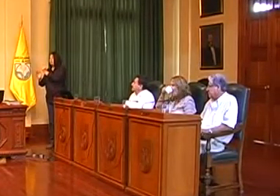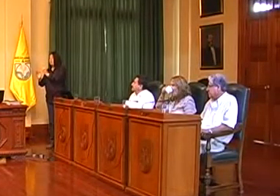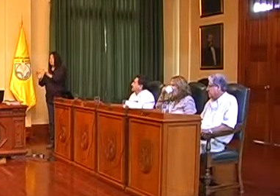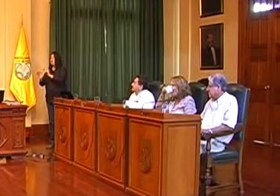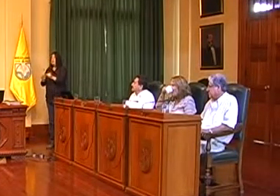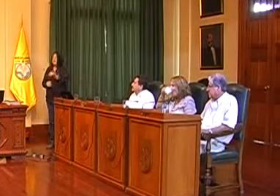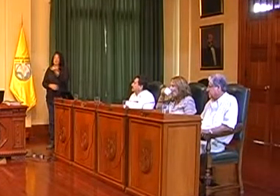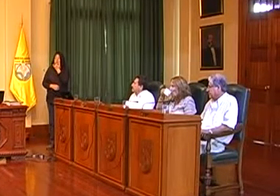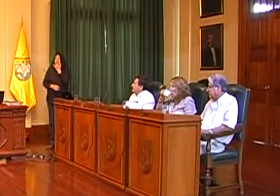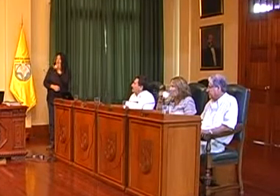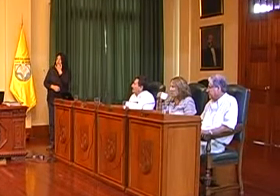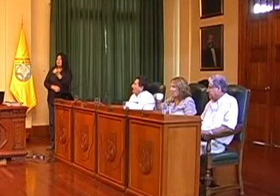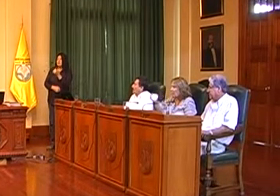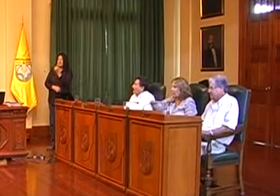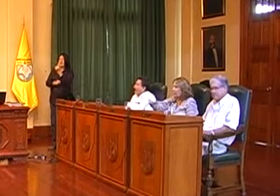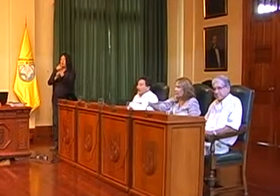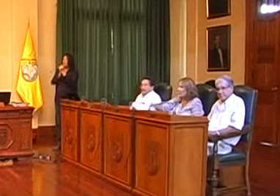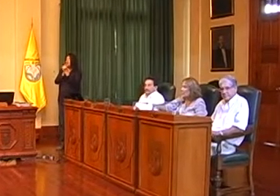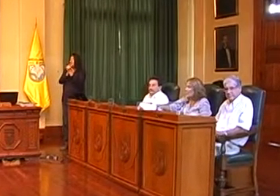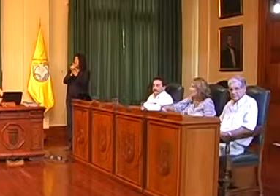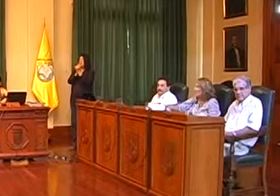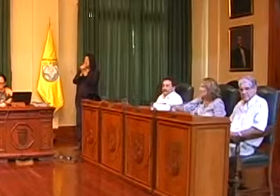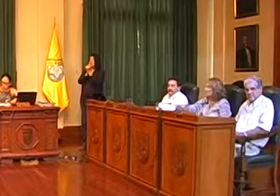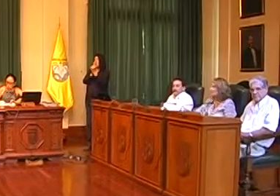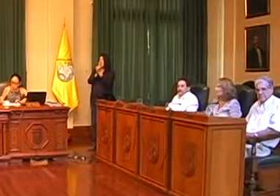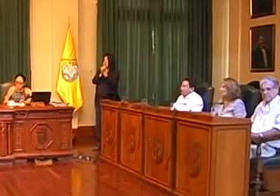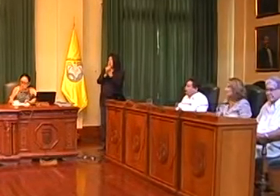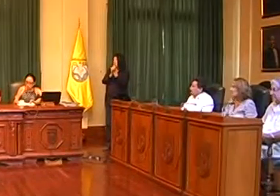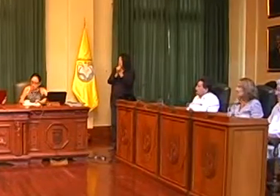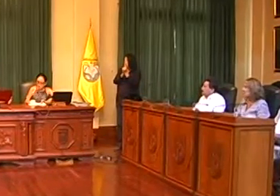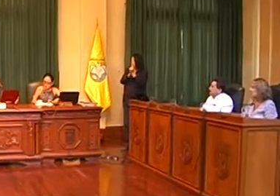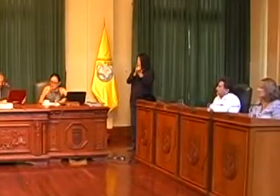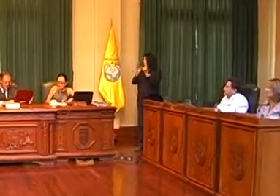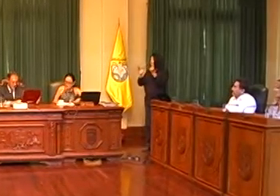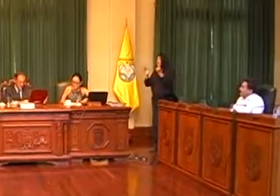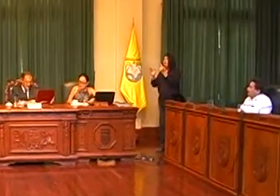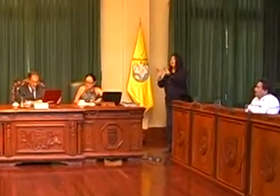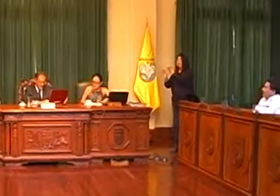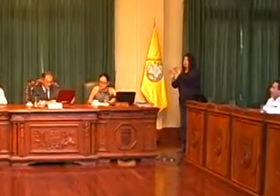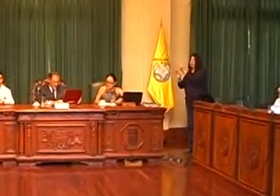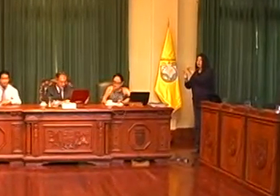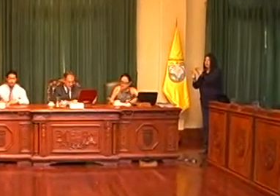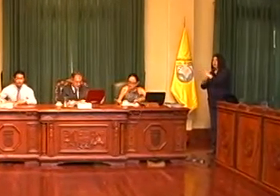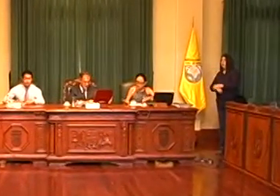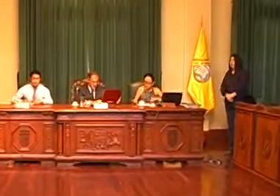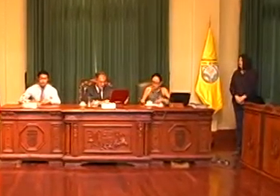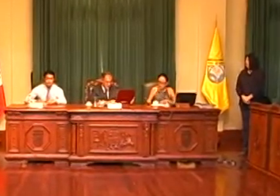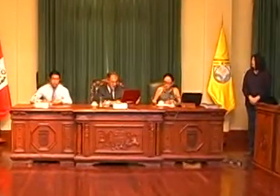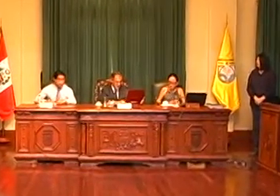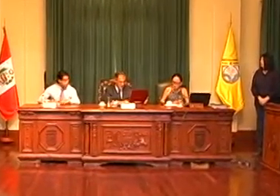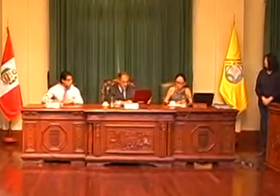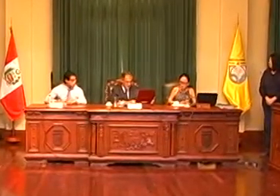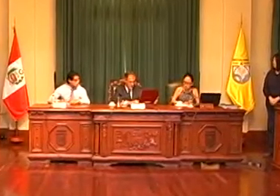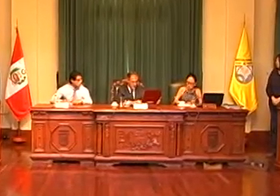Hay un error, es del 11. Del 11 al 14. Del 11 al 14.